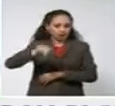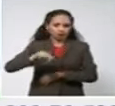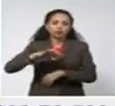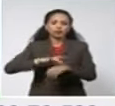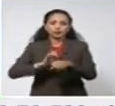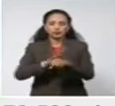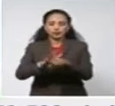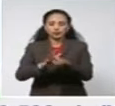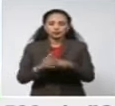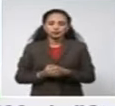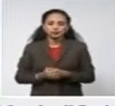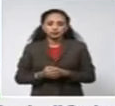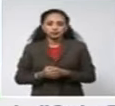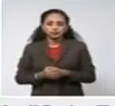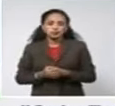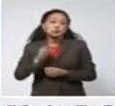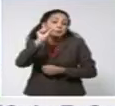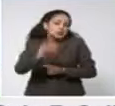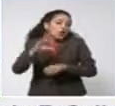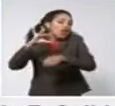casos importados.